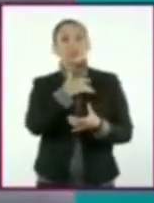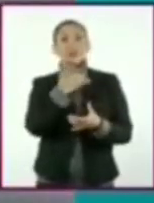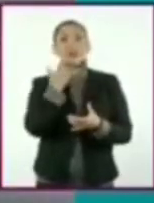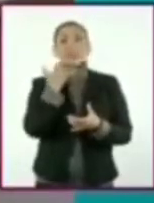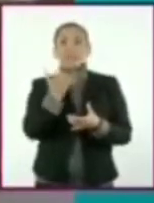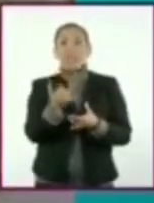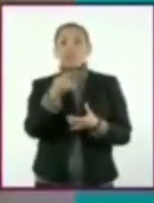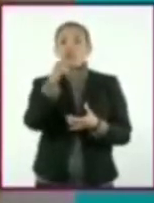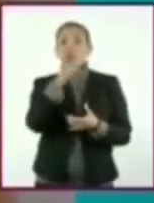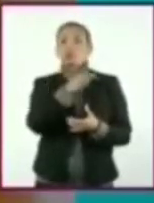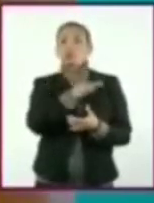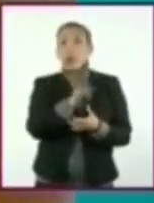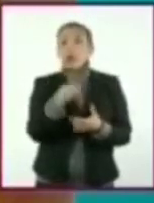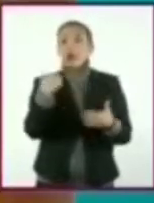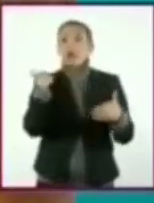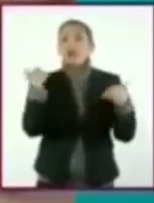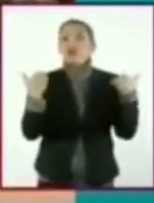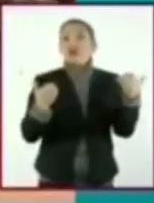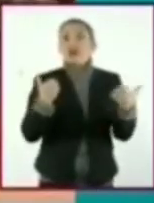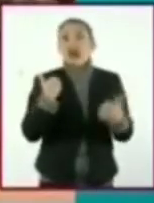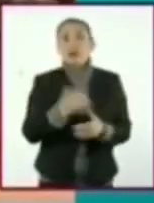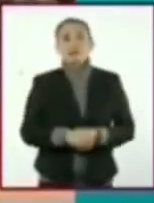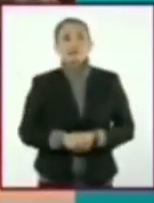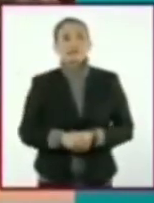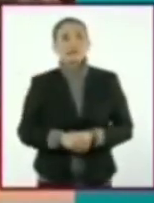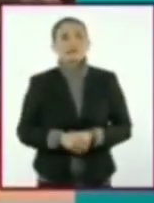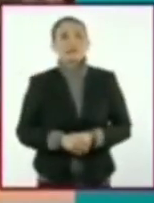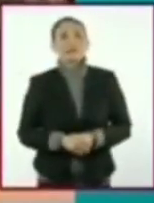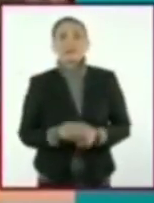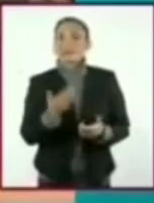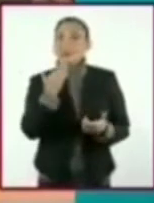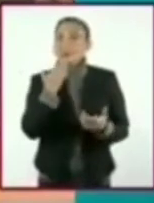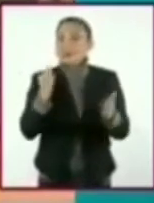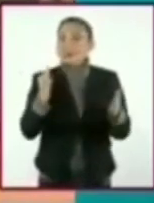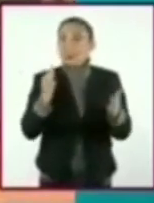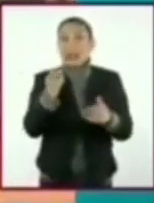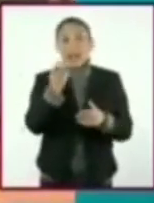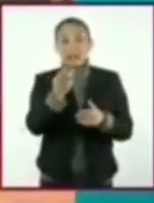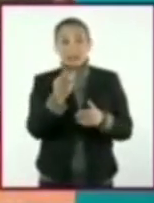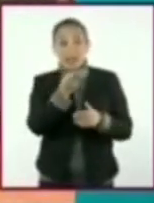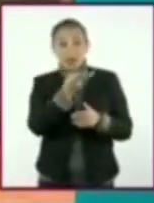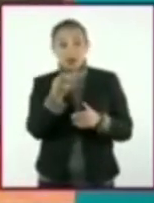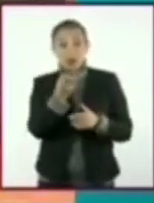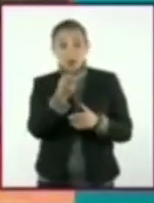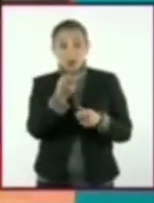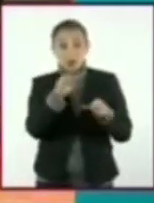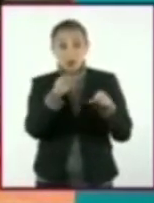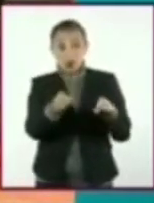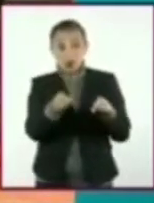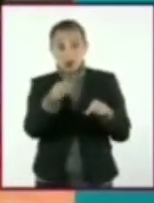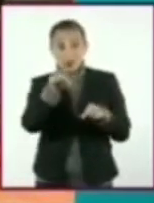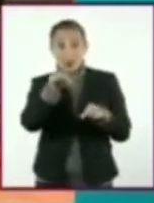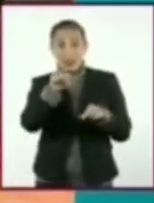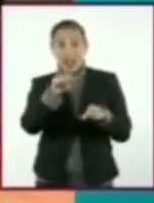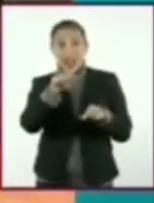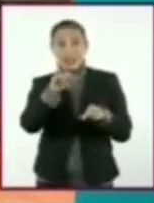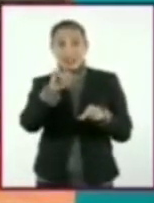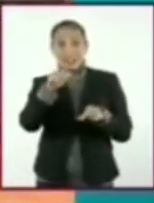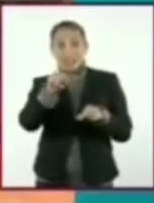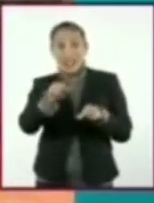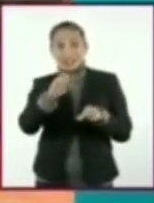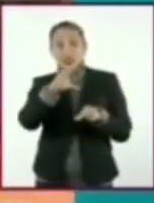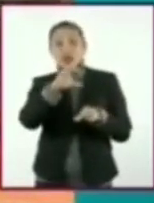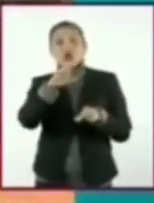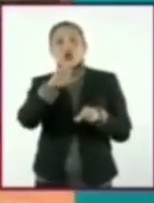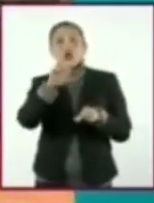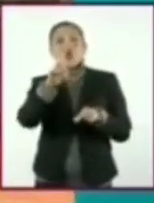y lo vas a poder disfrutar. Así que bueno, estas son nuestras dos natillas